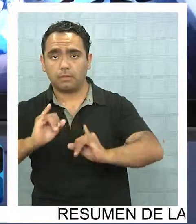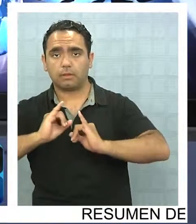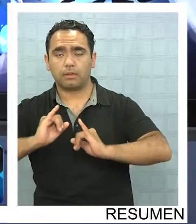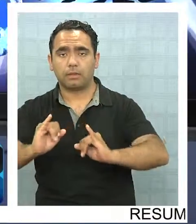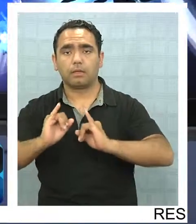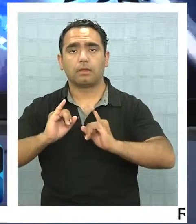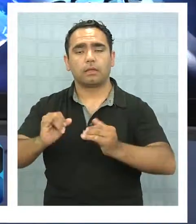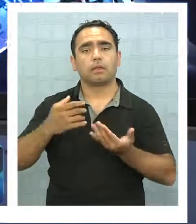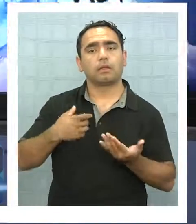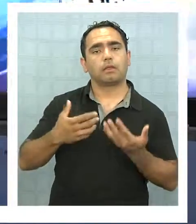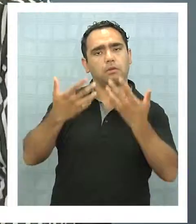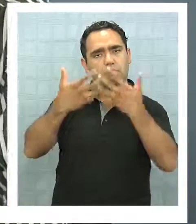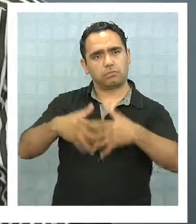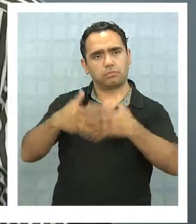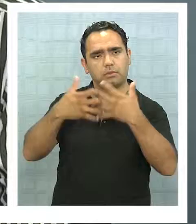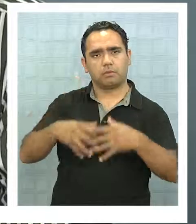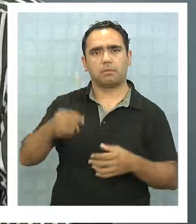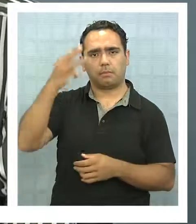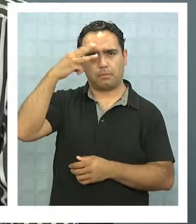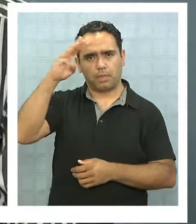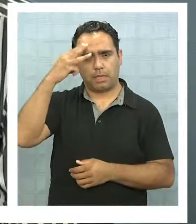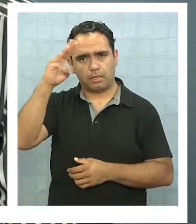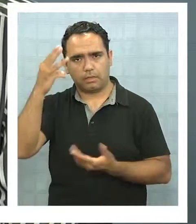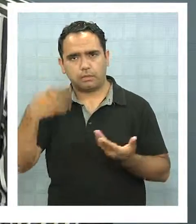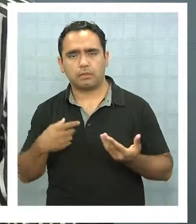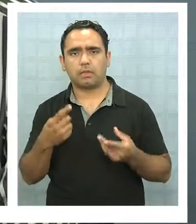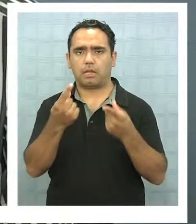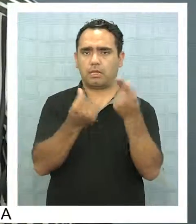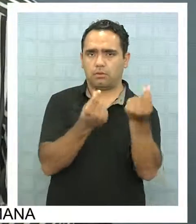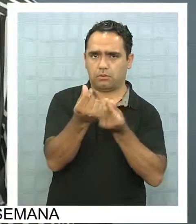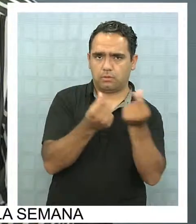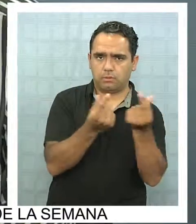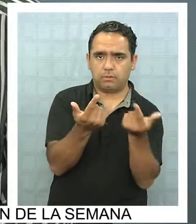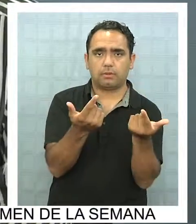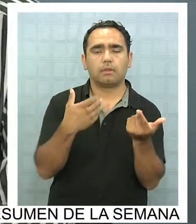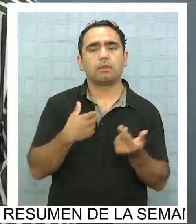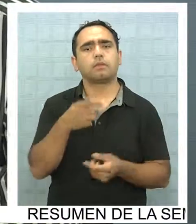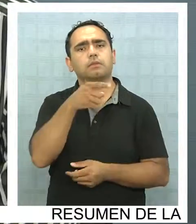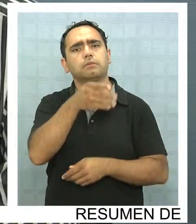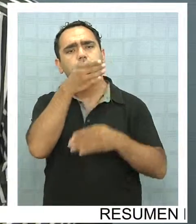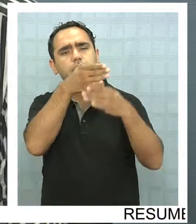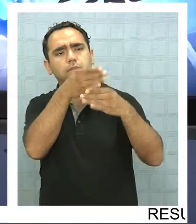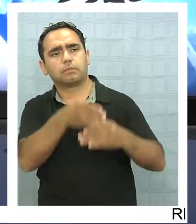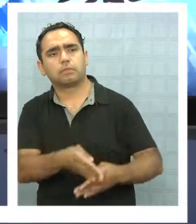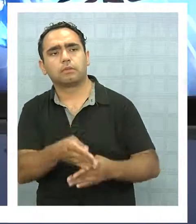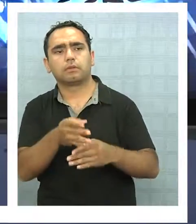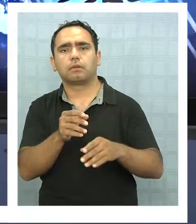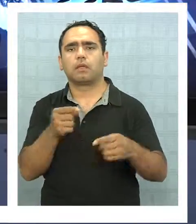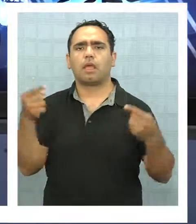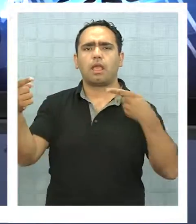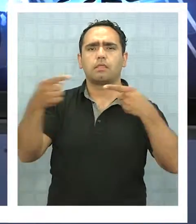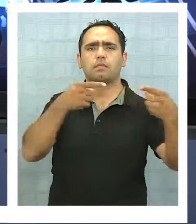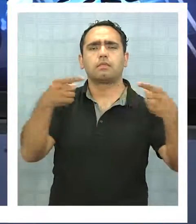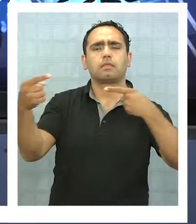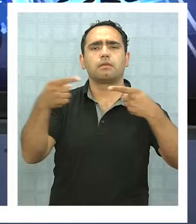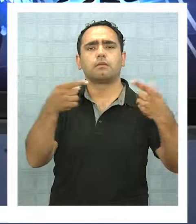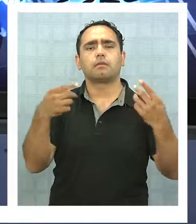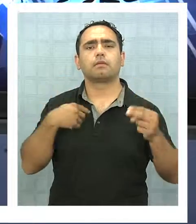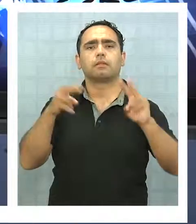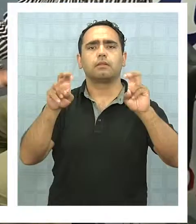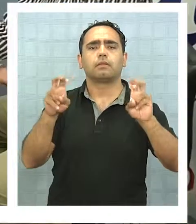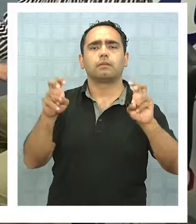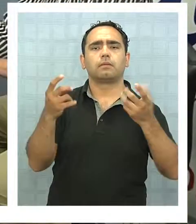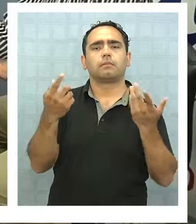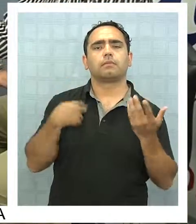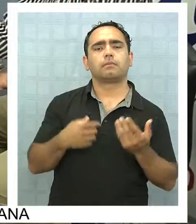civil industrial, magíster en economía y un hombre que permanentemente está en los debates que tienen que ver con las asociaciones de